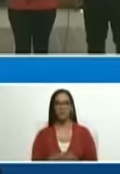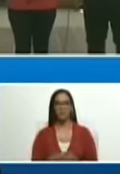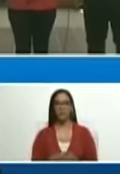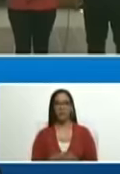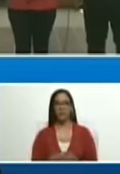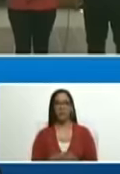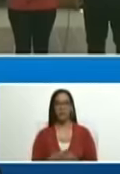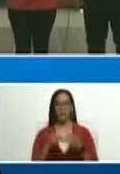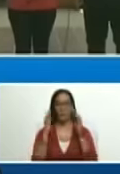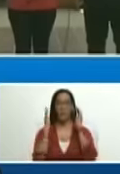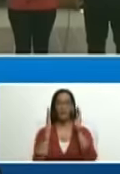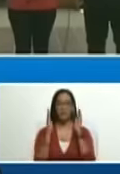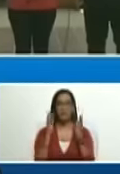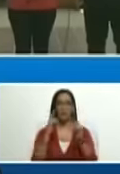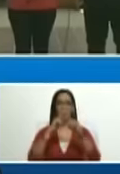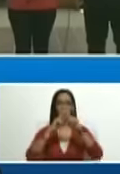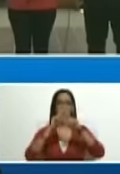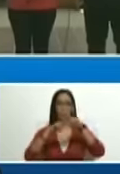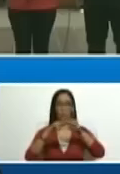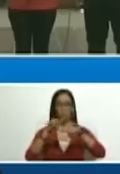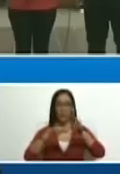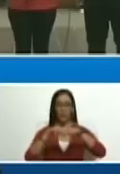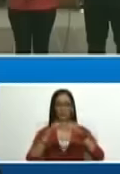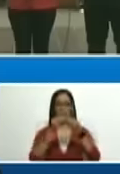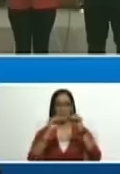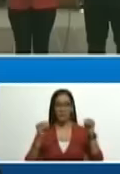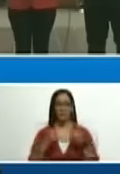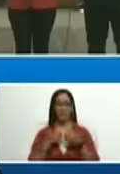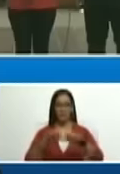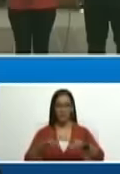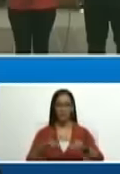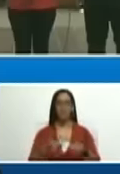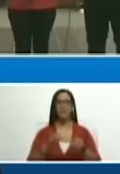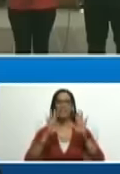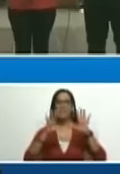Hemos atendido, construido, reparado y entregado